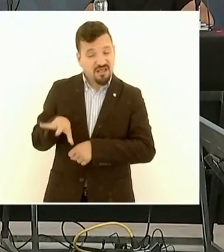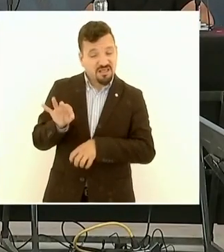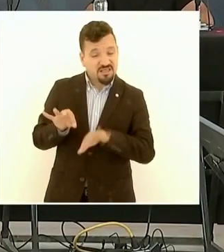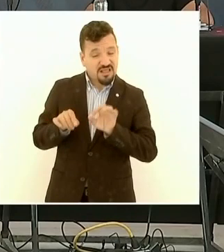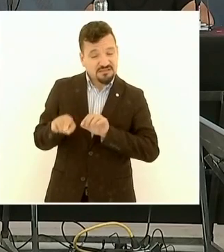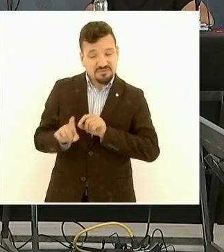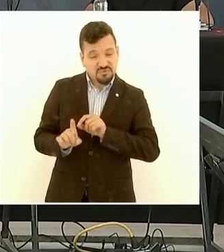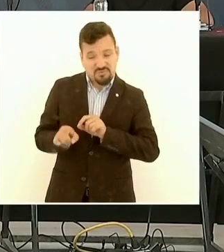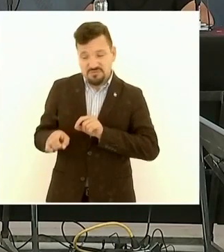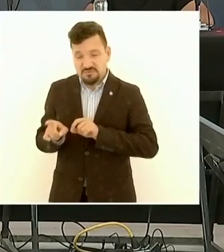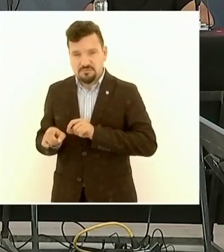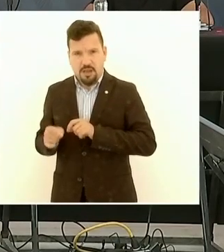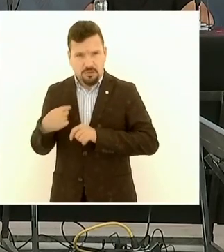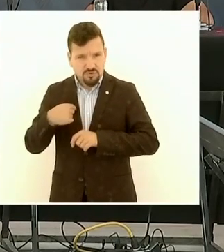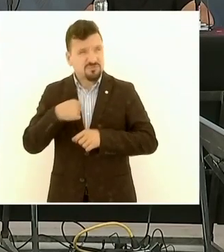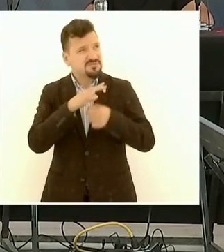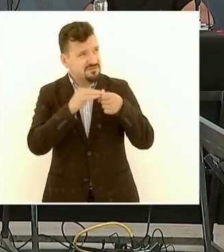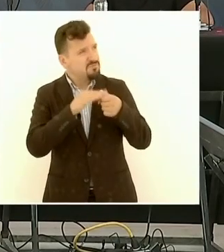todos,